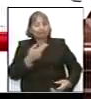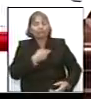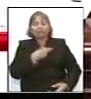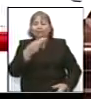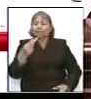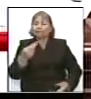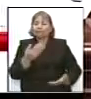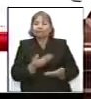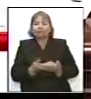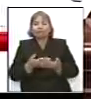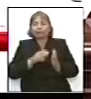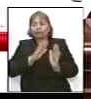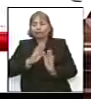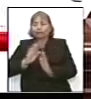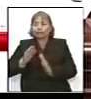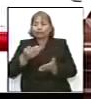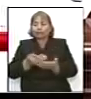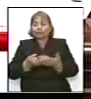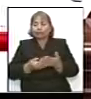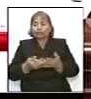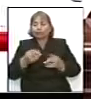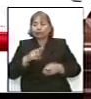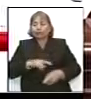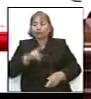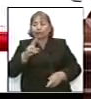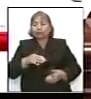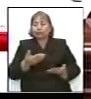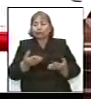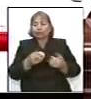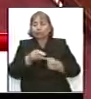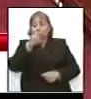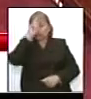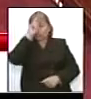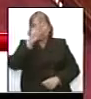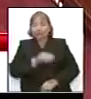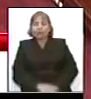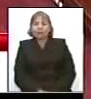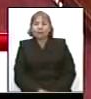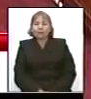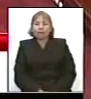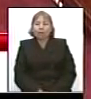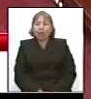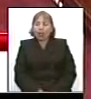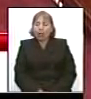no dejando de lado la identidad por la región y la patria.